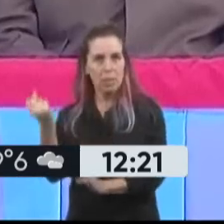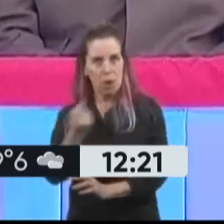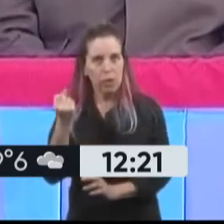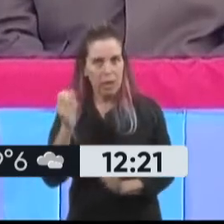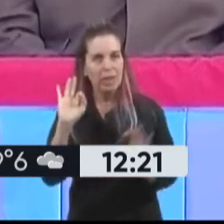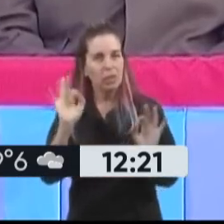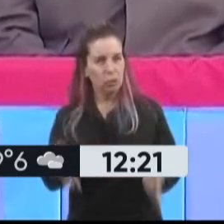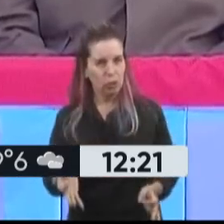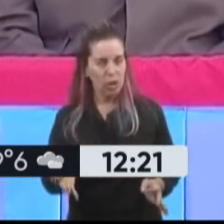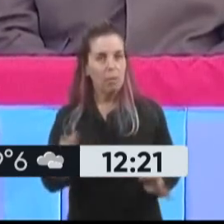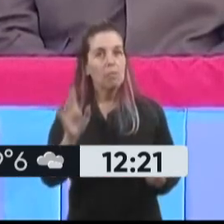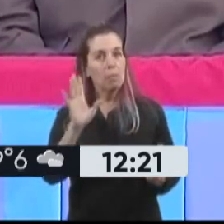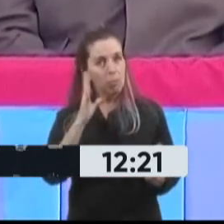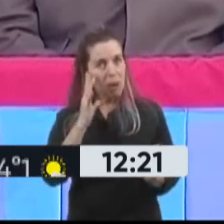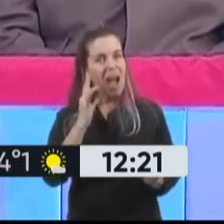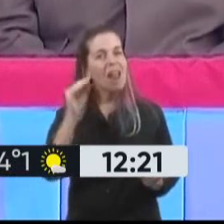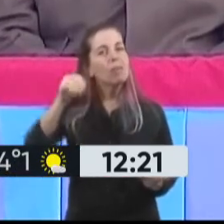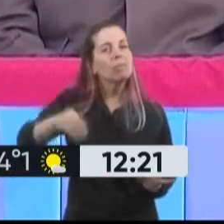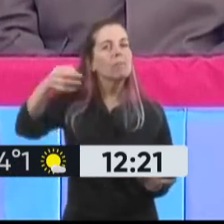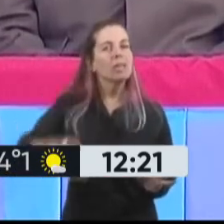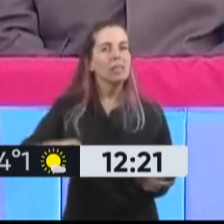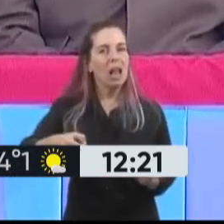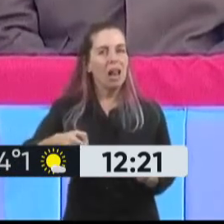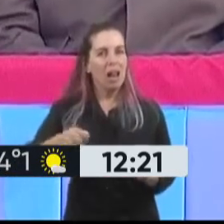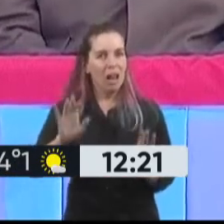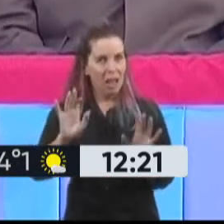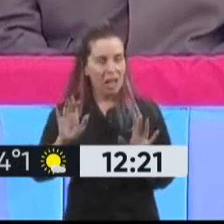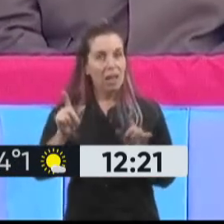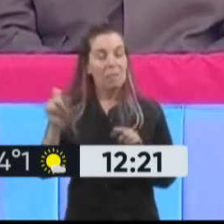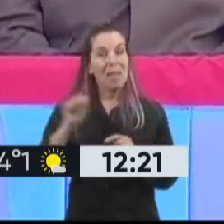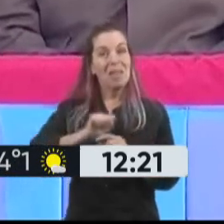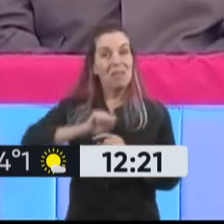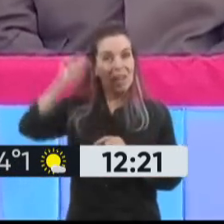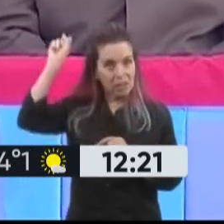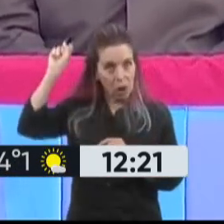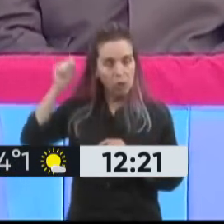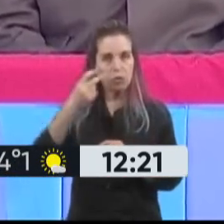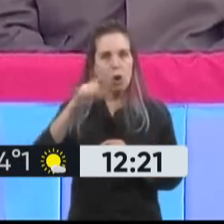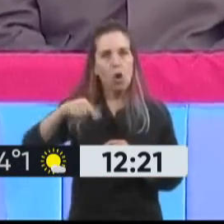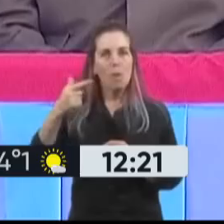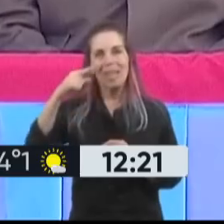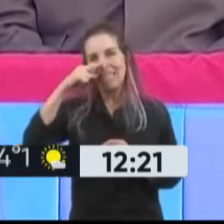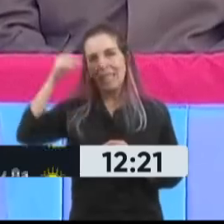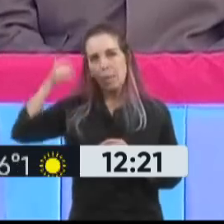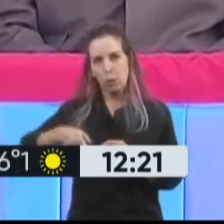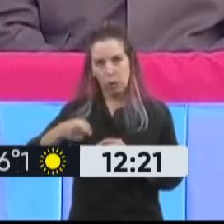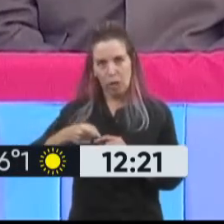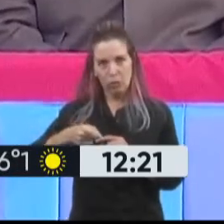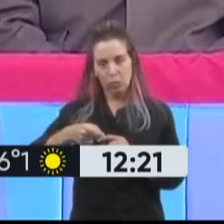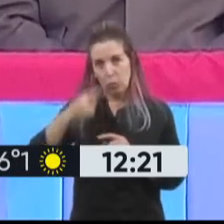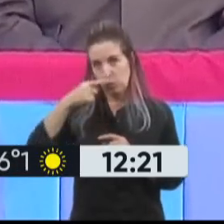quiero hacer una nota adicional. Esa inflación del 2,7% que hemos tenido en